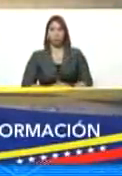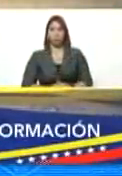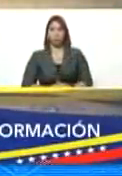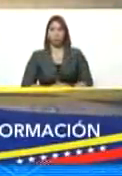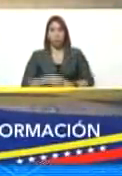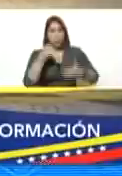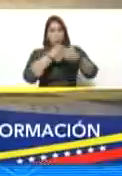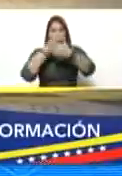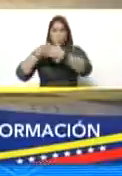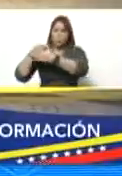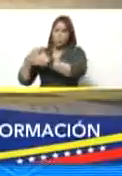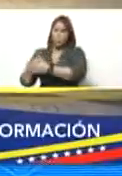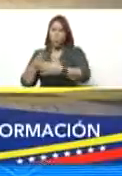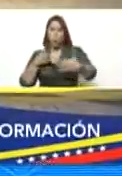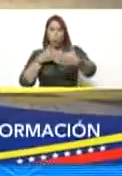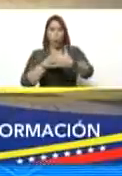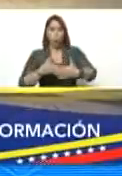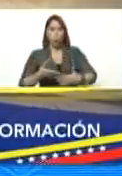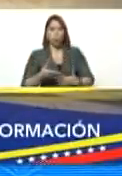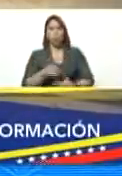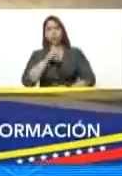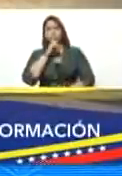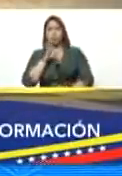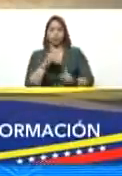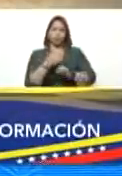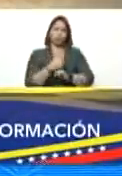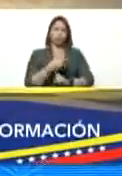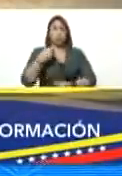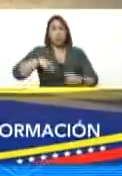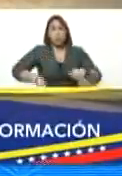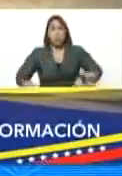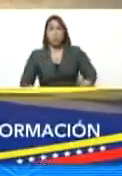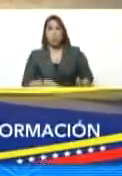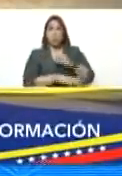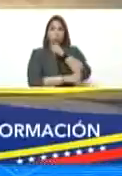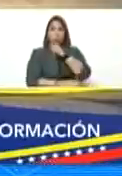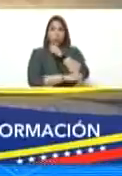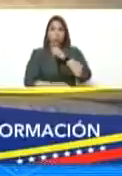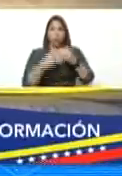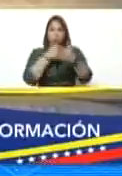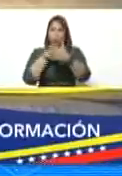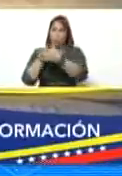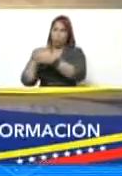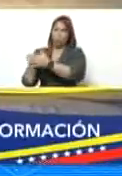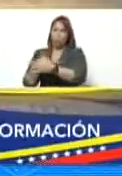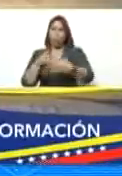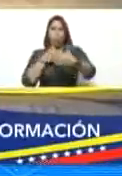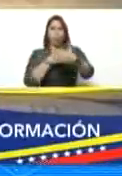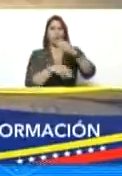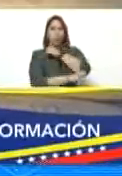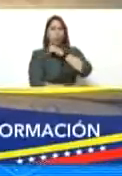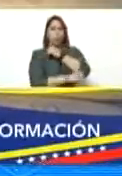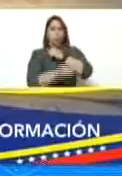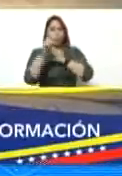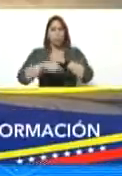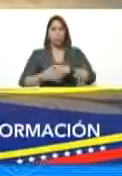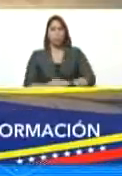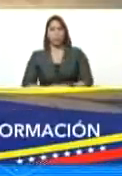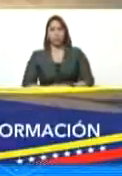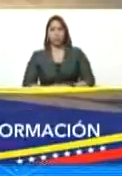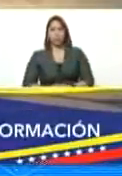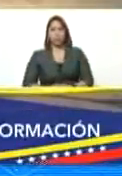La lucha contra el burocratismo, la corrupción y las gerencias